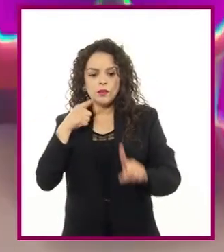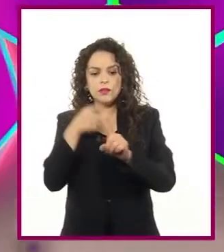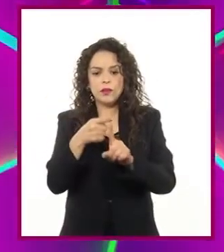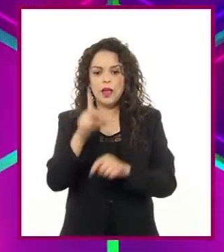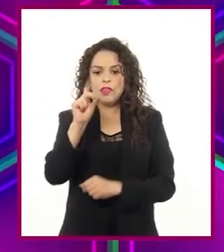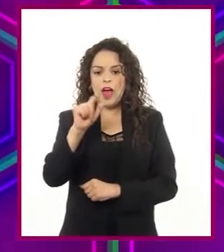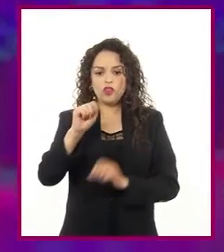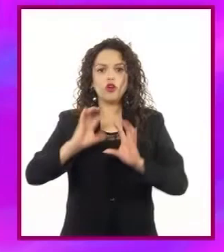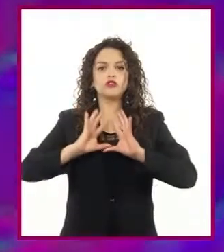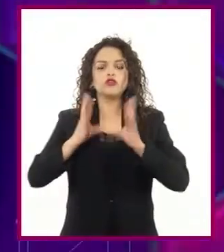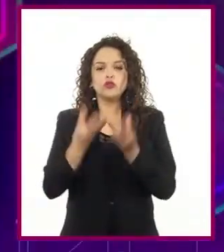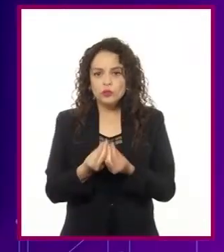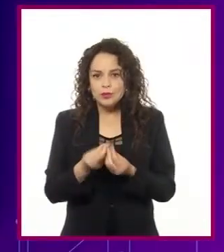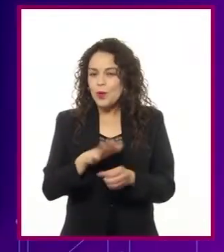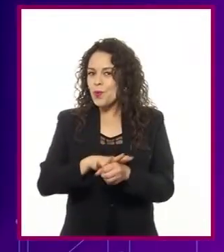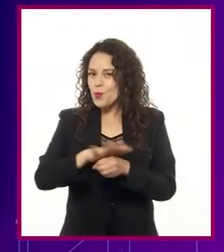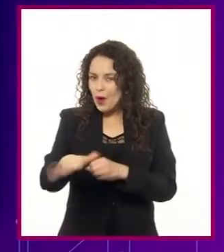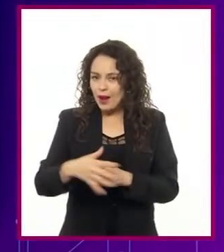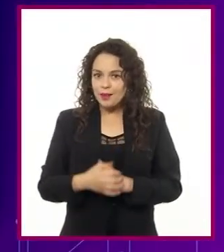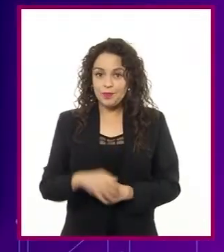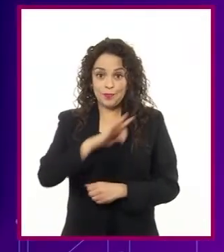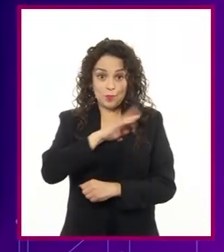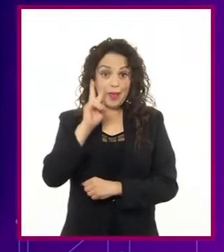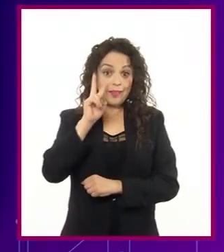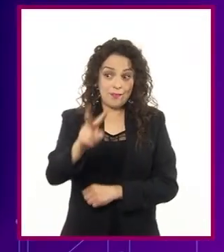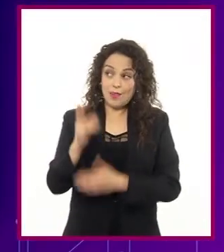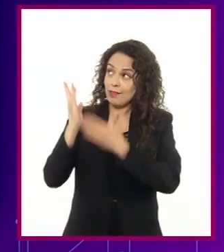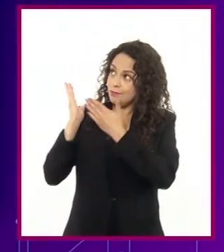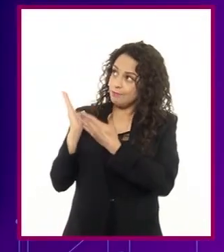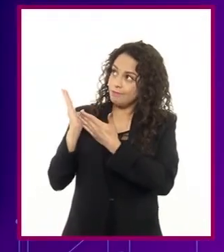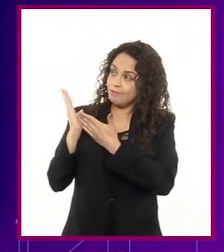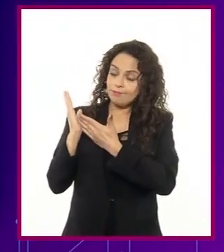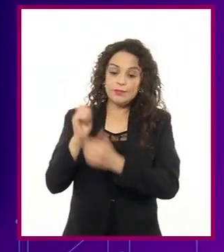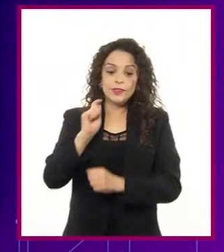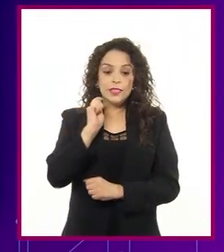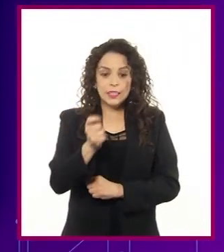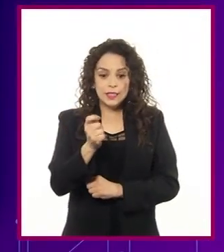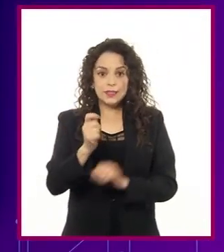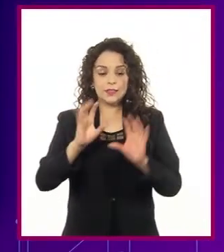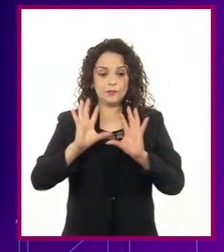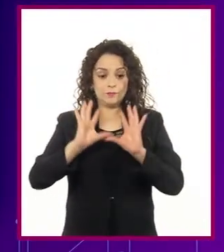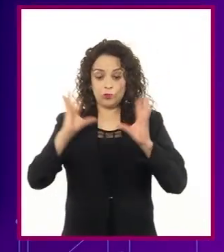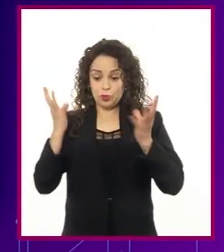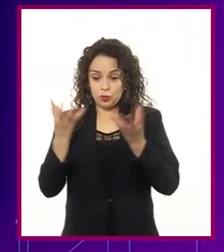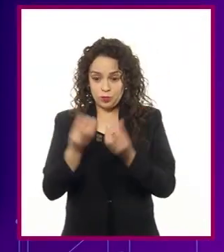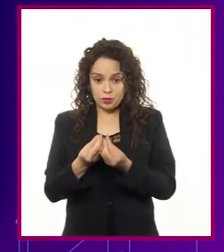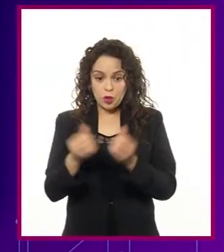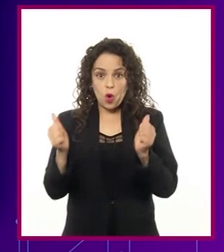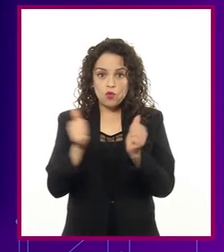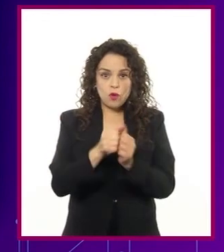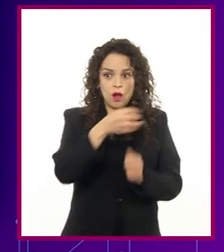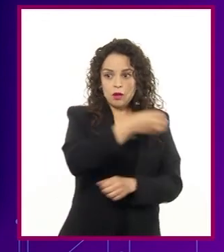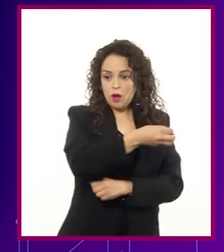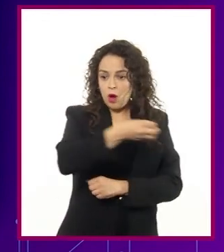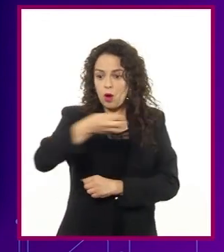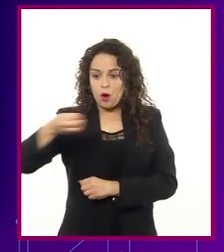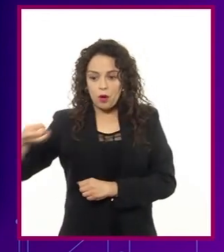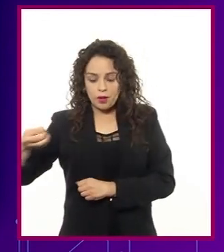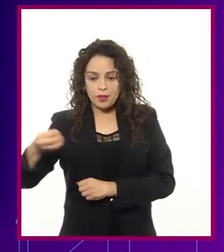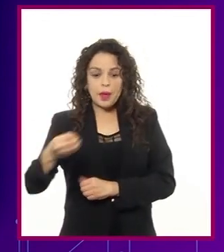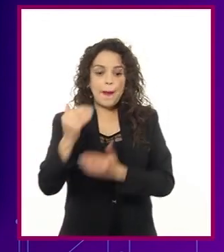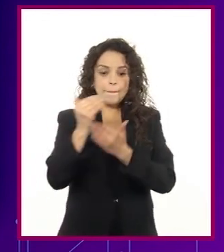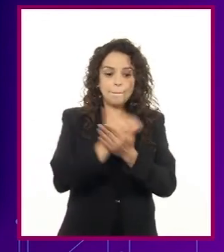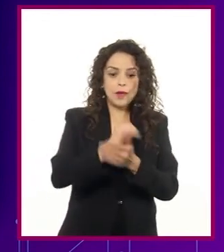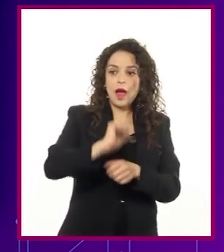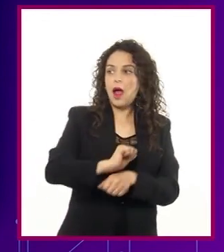datos? En la imagen se presenta el conjunto de datos en forma ordenada, de menor a